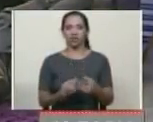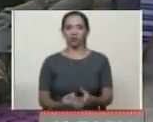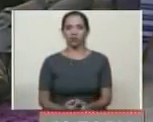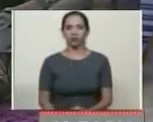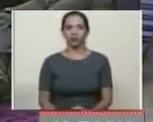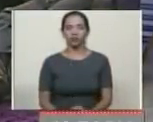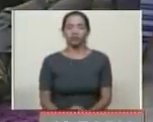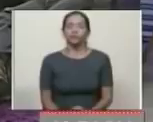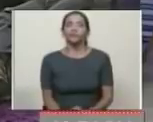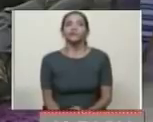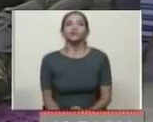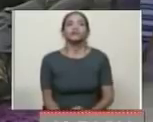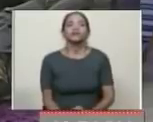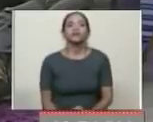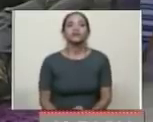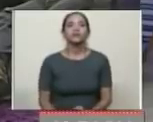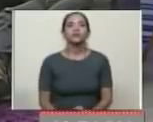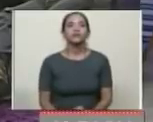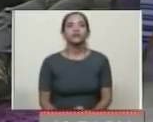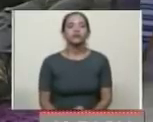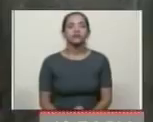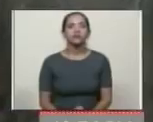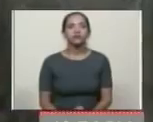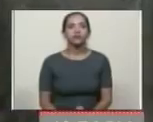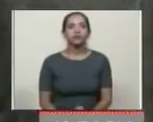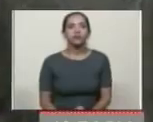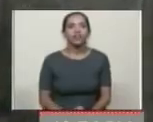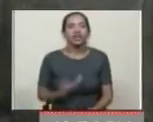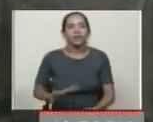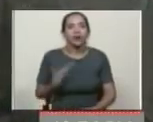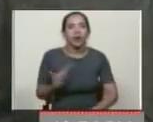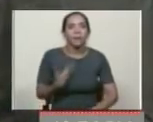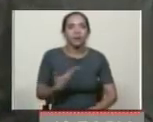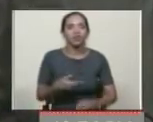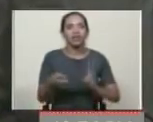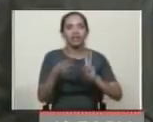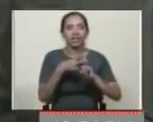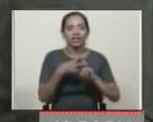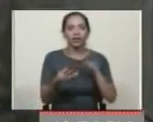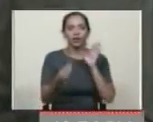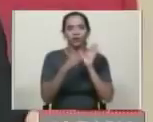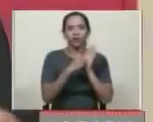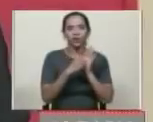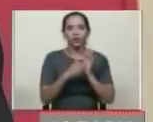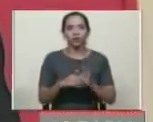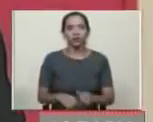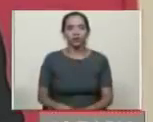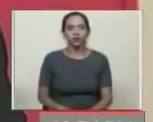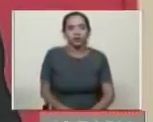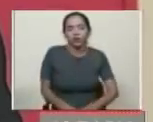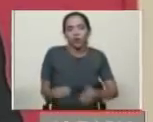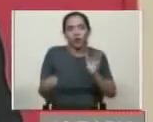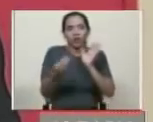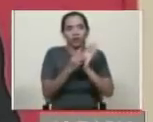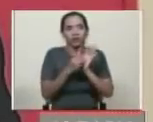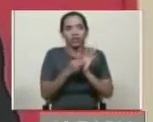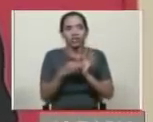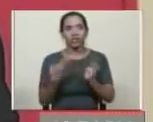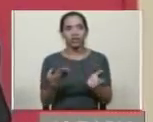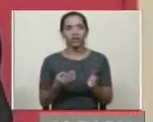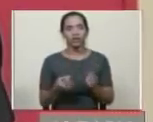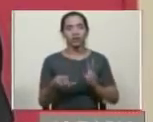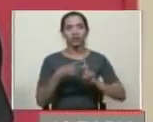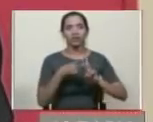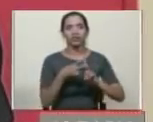Orleni, ¿qué es más importante, la etiqueta o el contenido? No, el contenido y el para el buen uso de la etiqueta. Yo